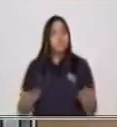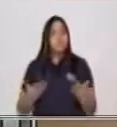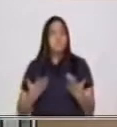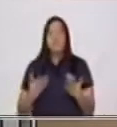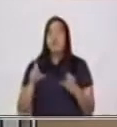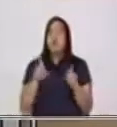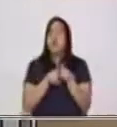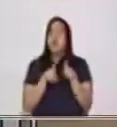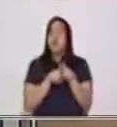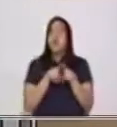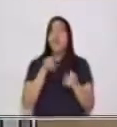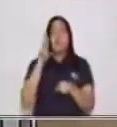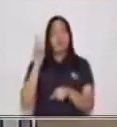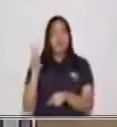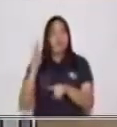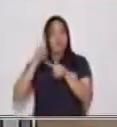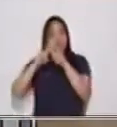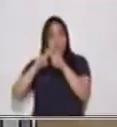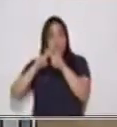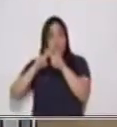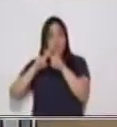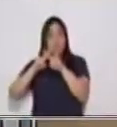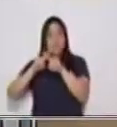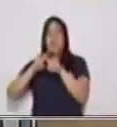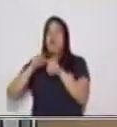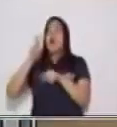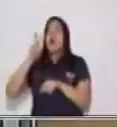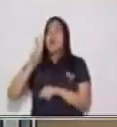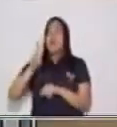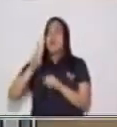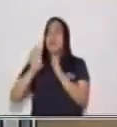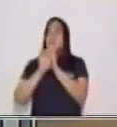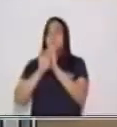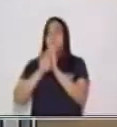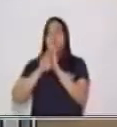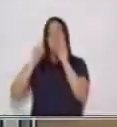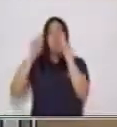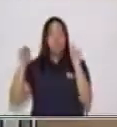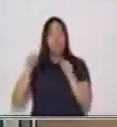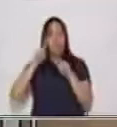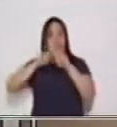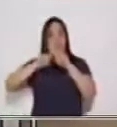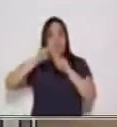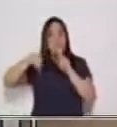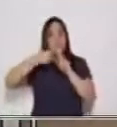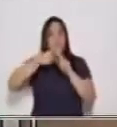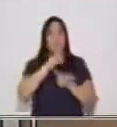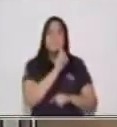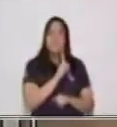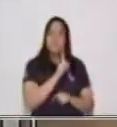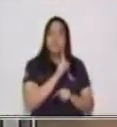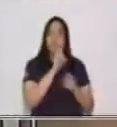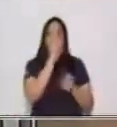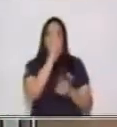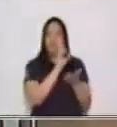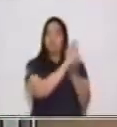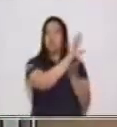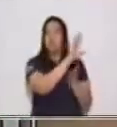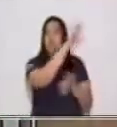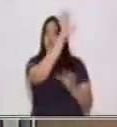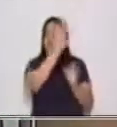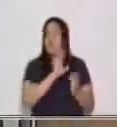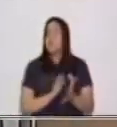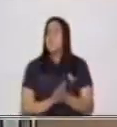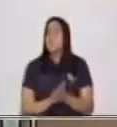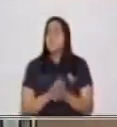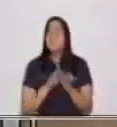quedar 2x, 2 por x más 1, aquí se eliminan esos 2,